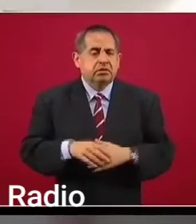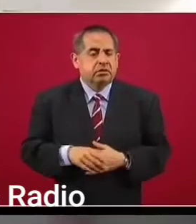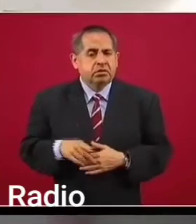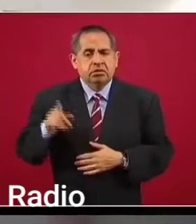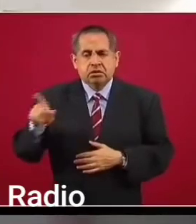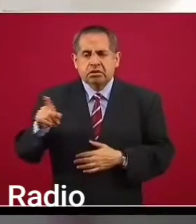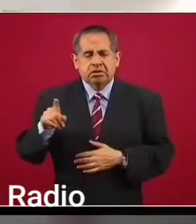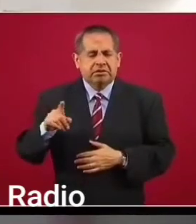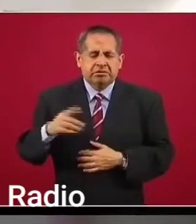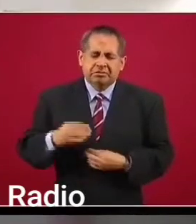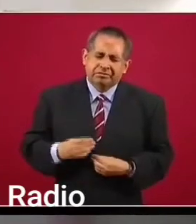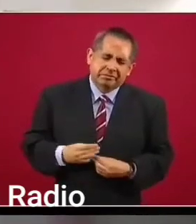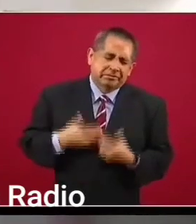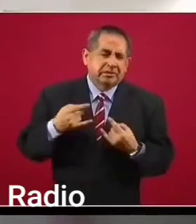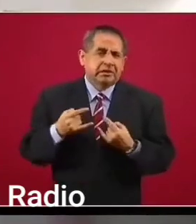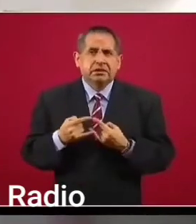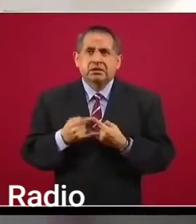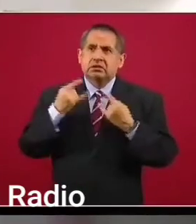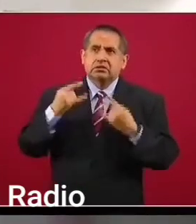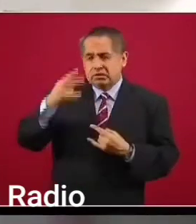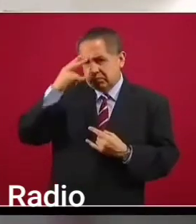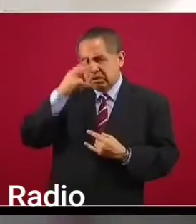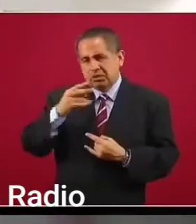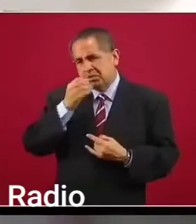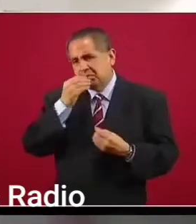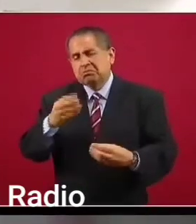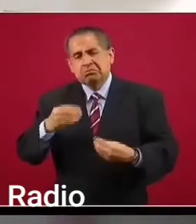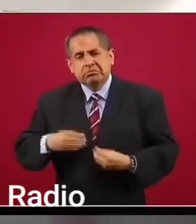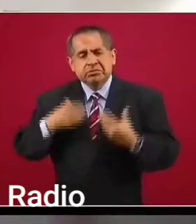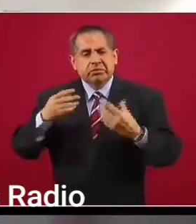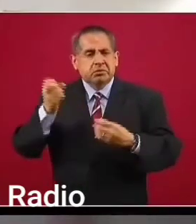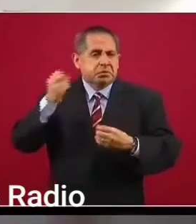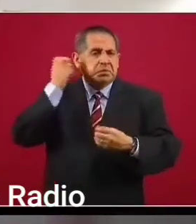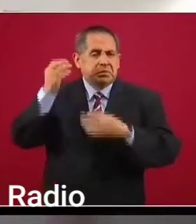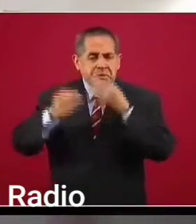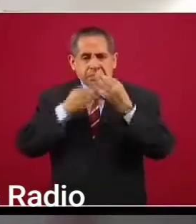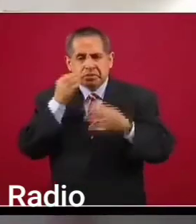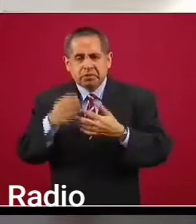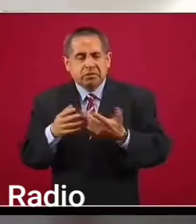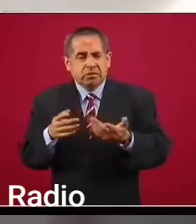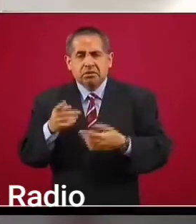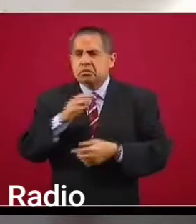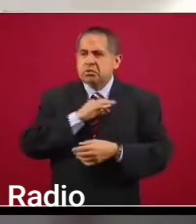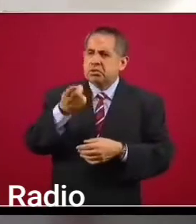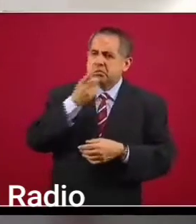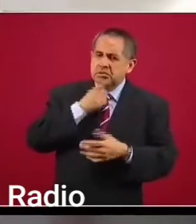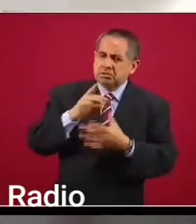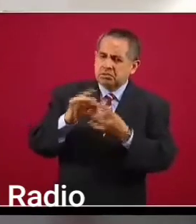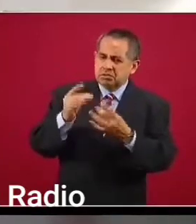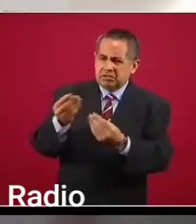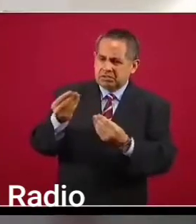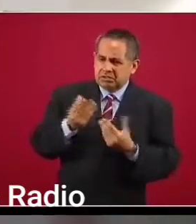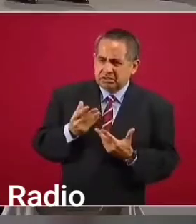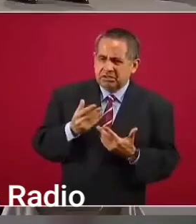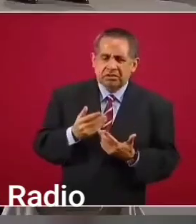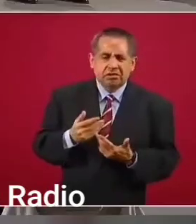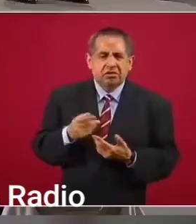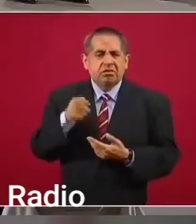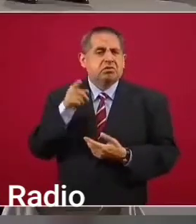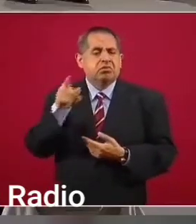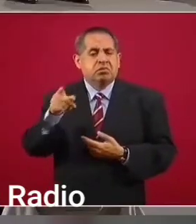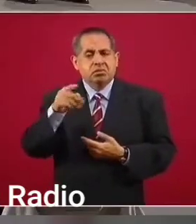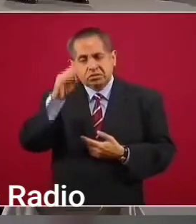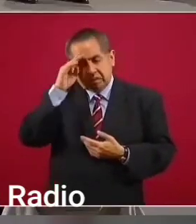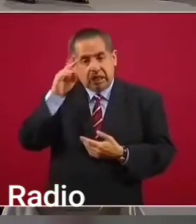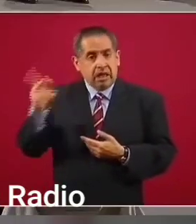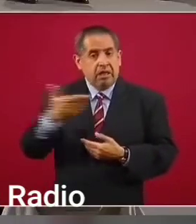más emotivos de la historia de México. En ese sentido, si pudiera compartirnos, señor presidente, lo que